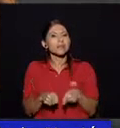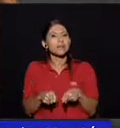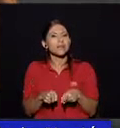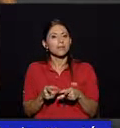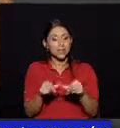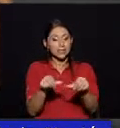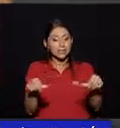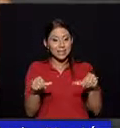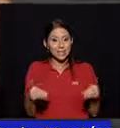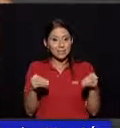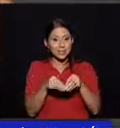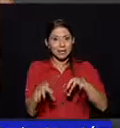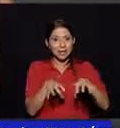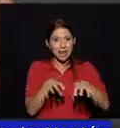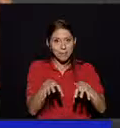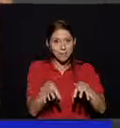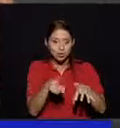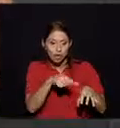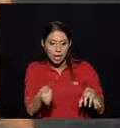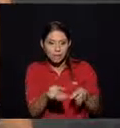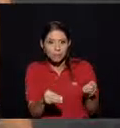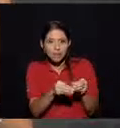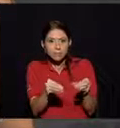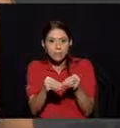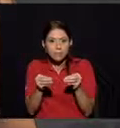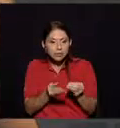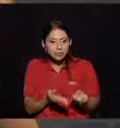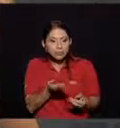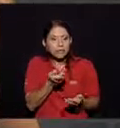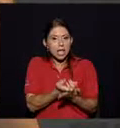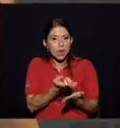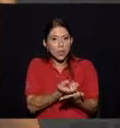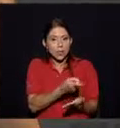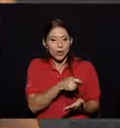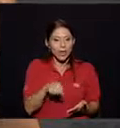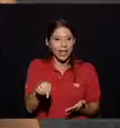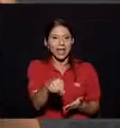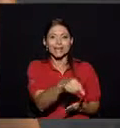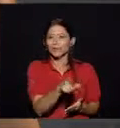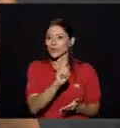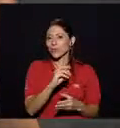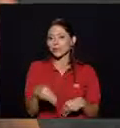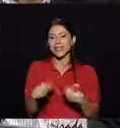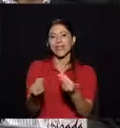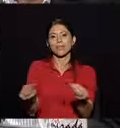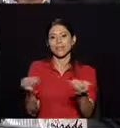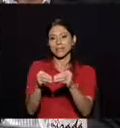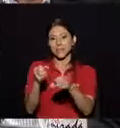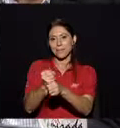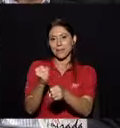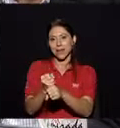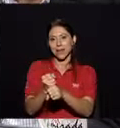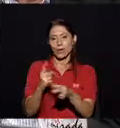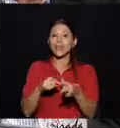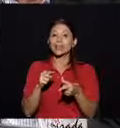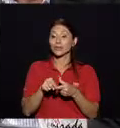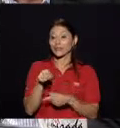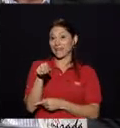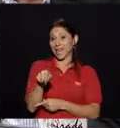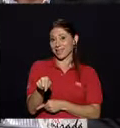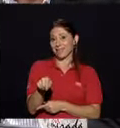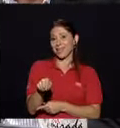más dinámicos, los que están generando más crecimiento económico, no necesariamente son los que están generando más empleo. Entonces ahí